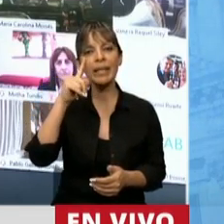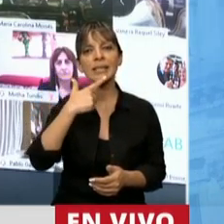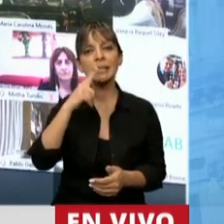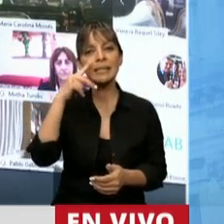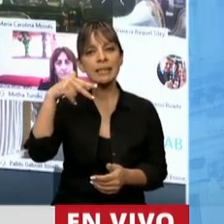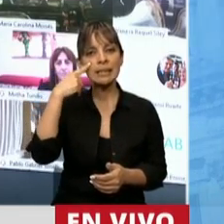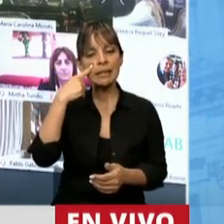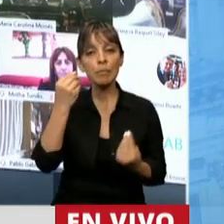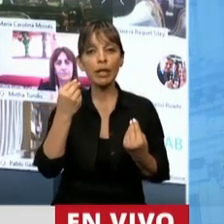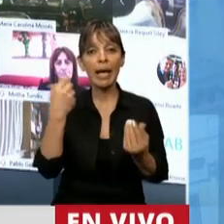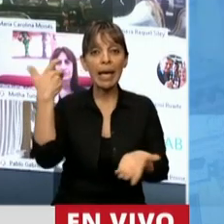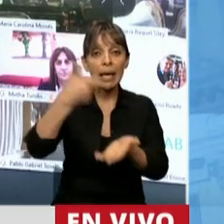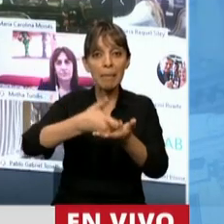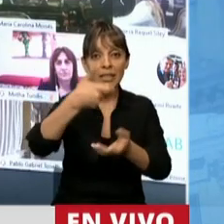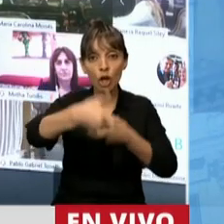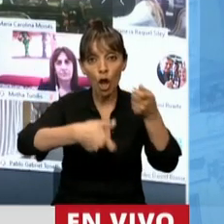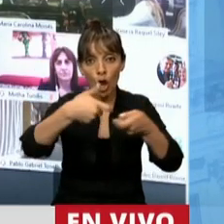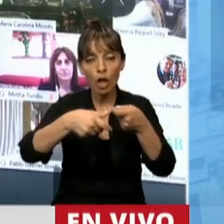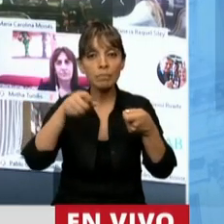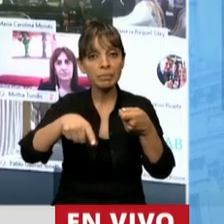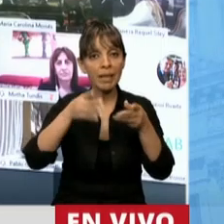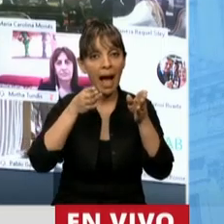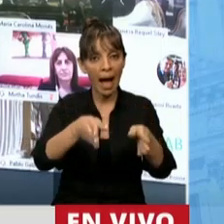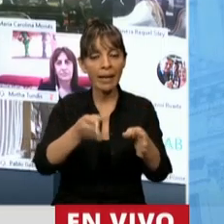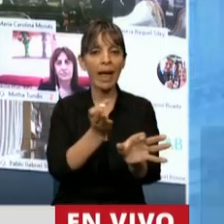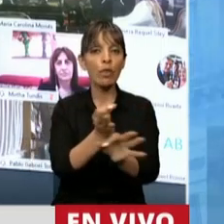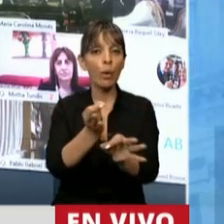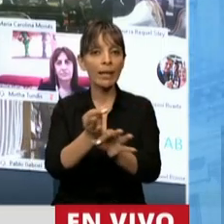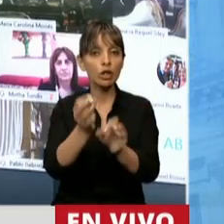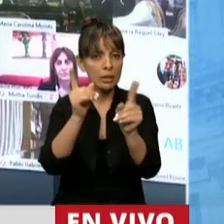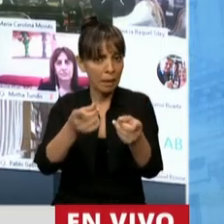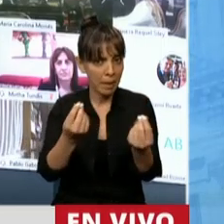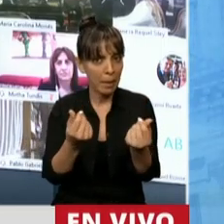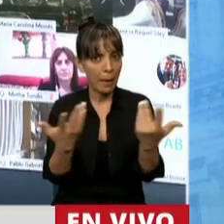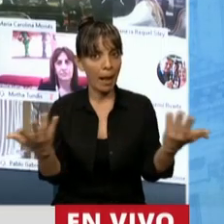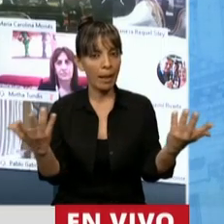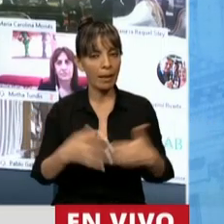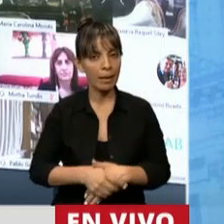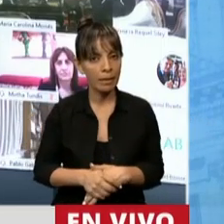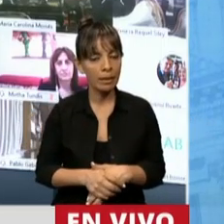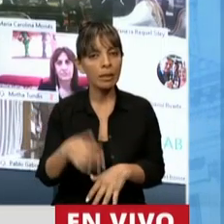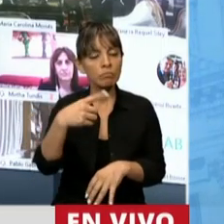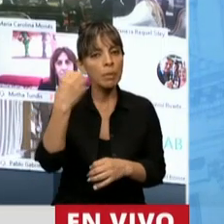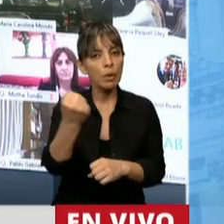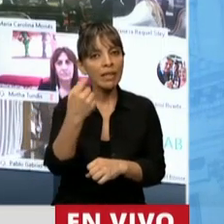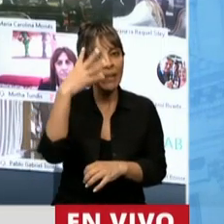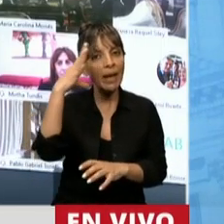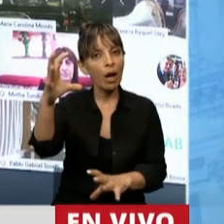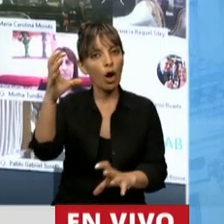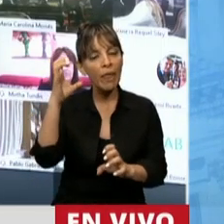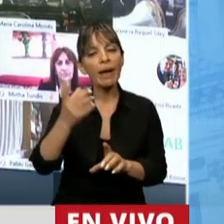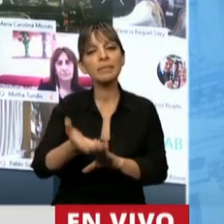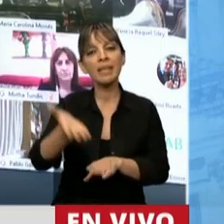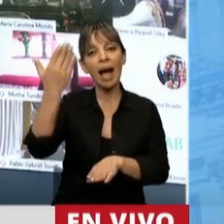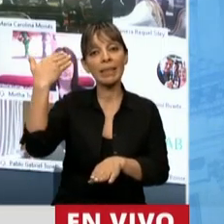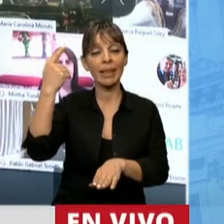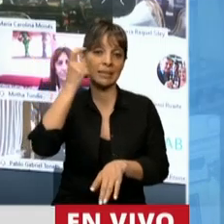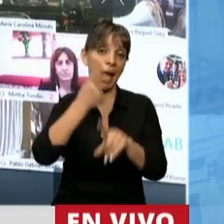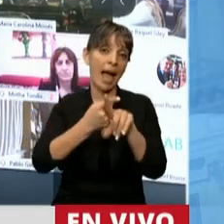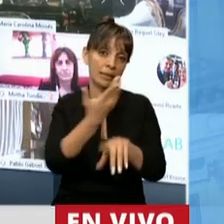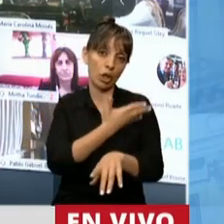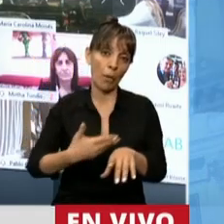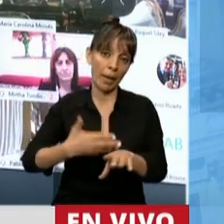venimos haciendo en educación. Hay que recordar que en anteriores